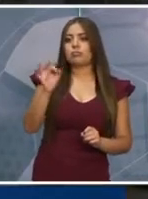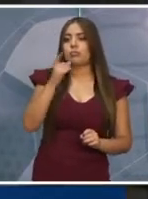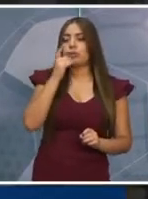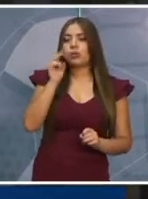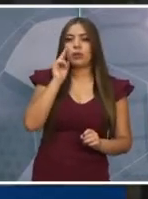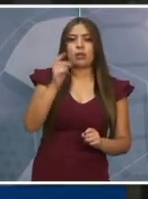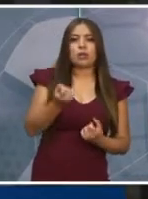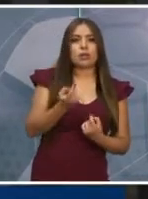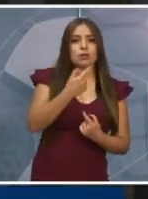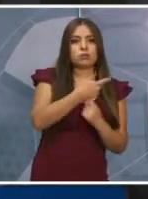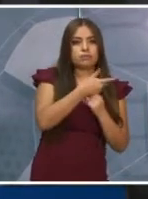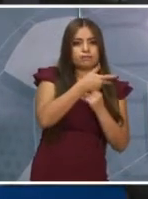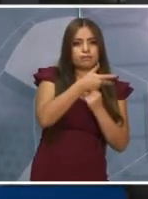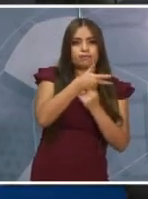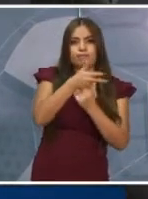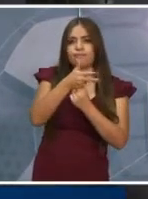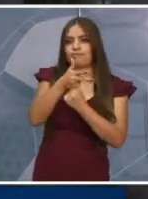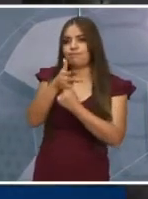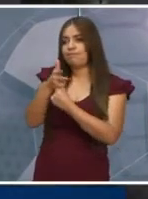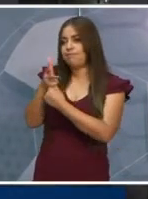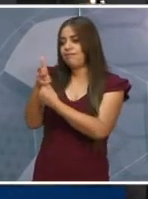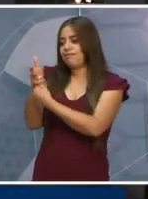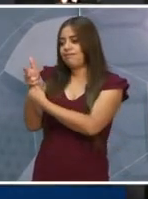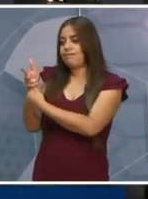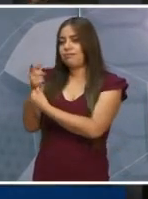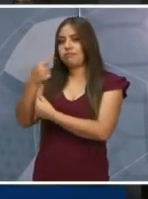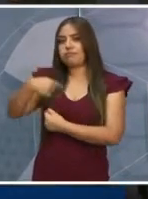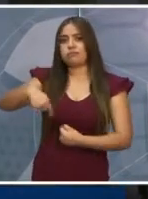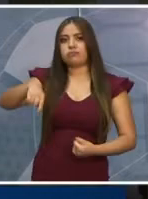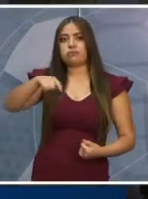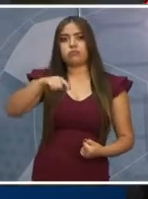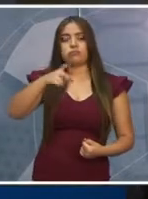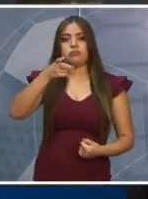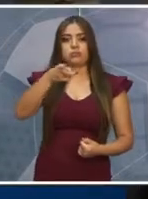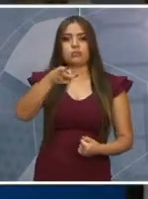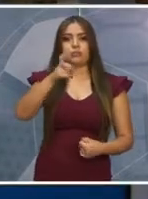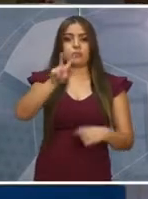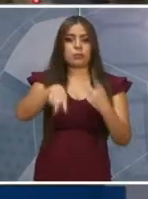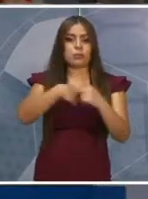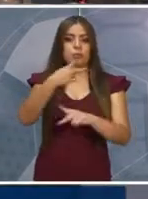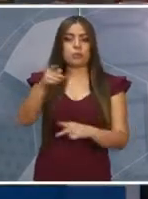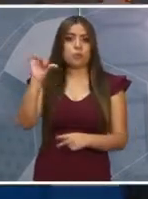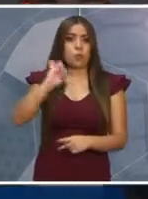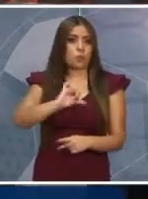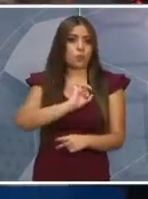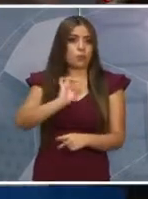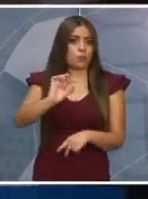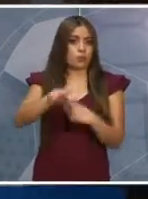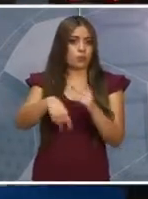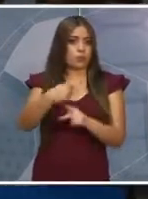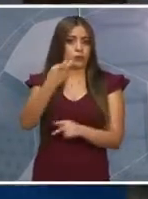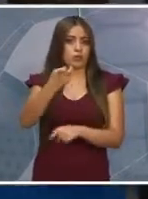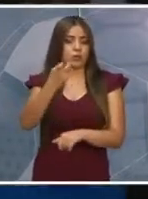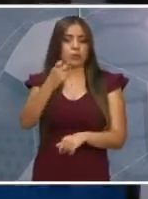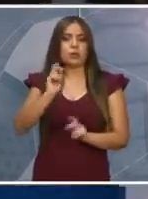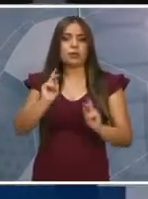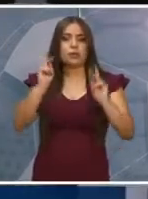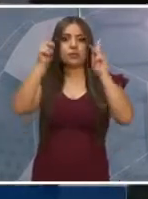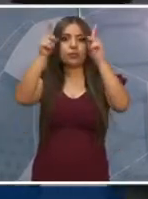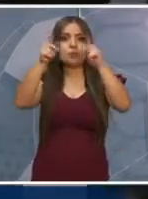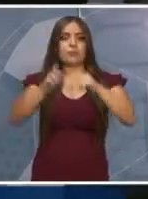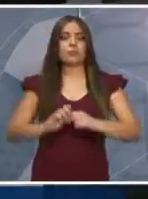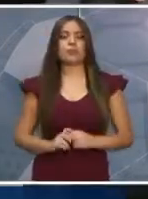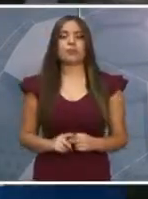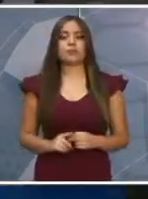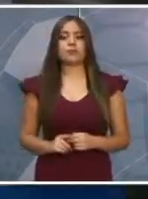para que las autoridades vayan, si es posible el día de hoy, a reparar este puente peatonal. Así es,